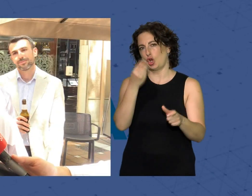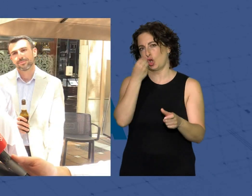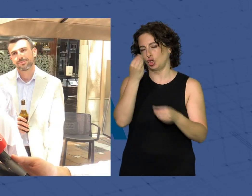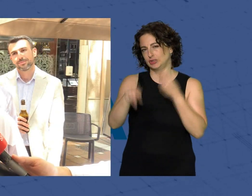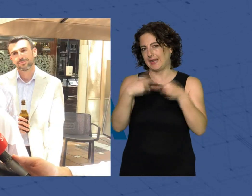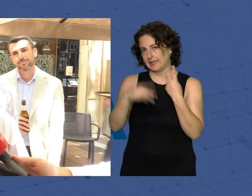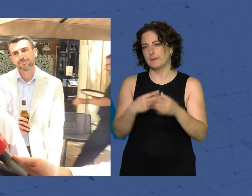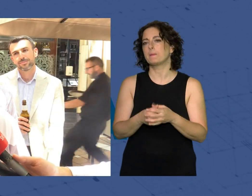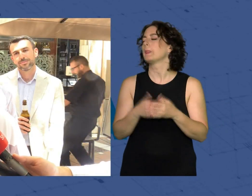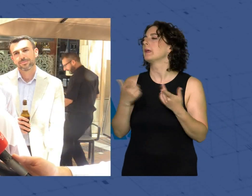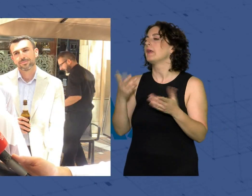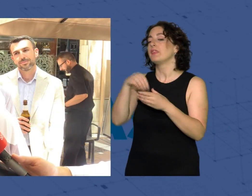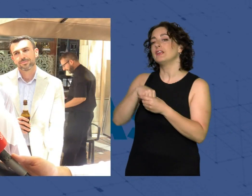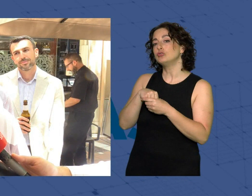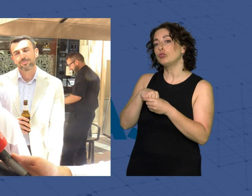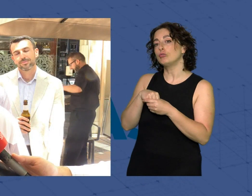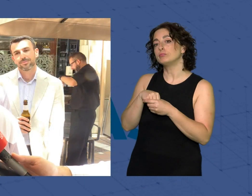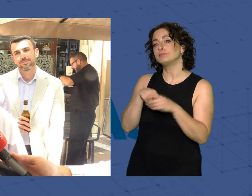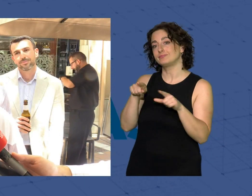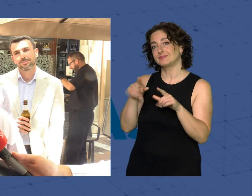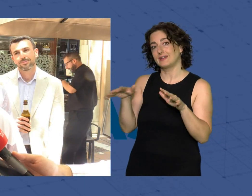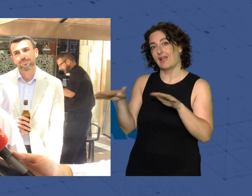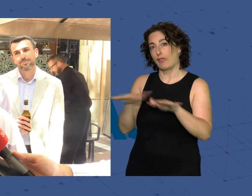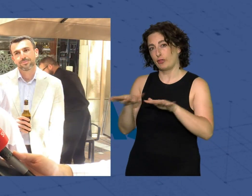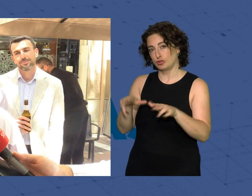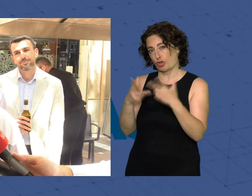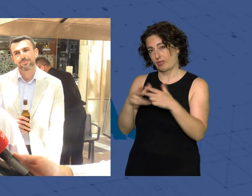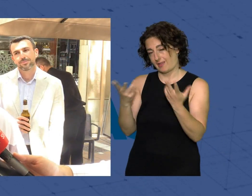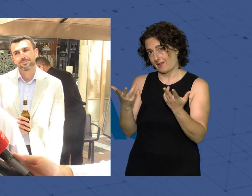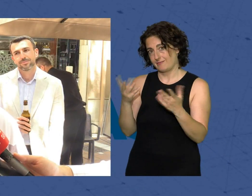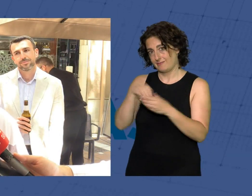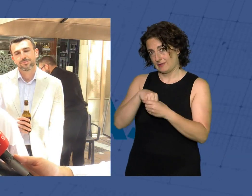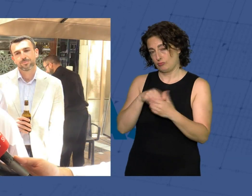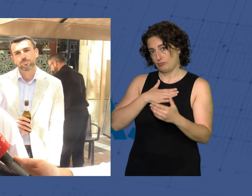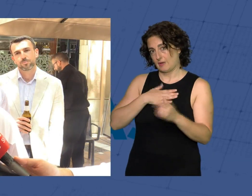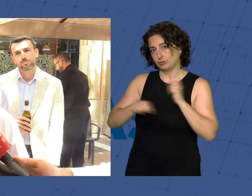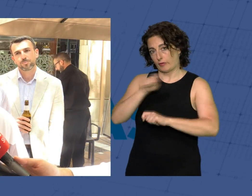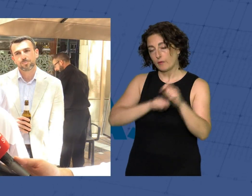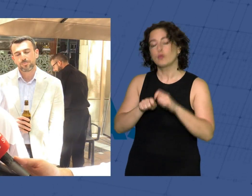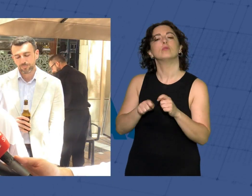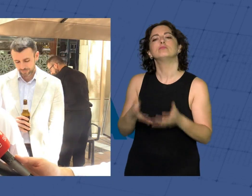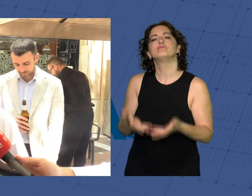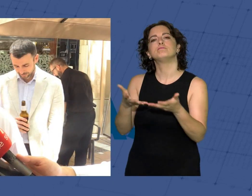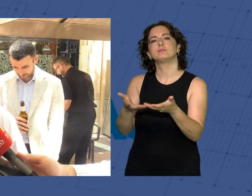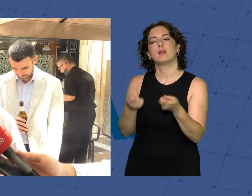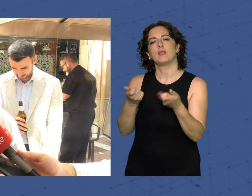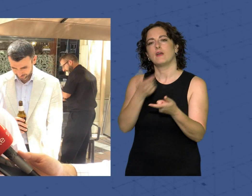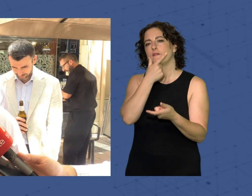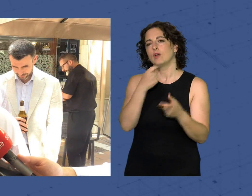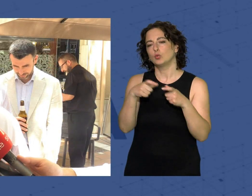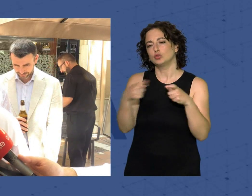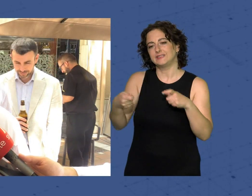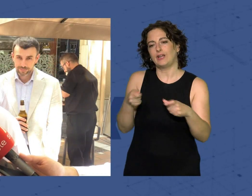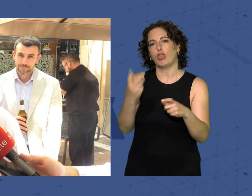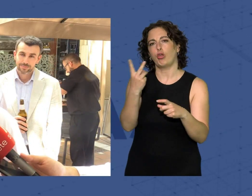hemos facilitado dentro de esa acción social que tenemos dentro de nuestra asociación unos tickets